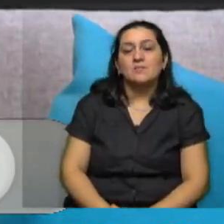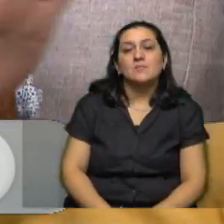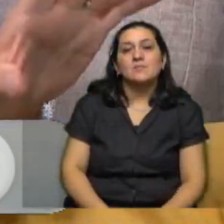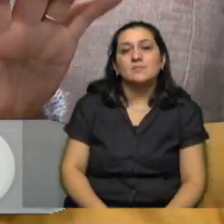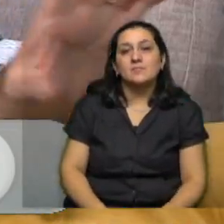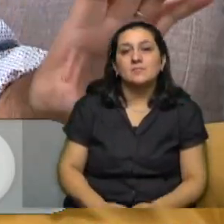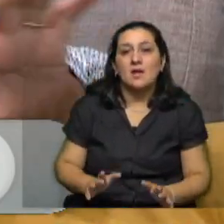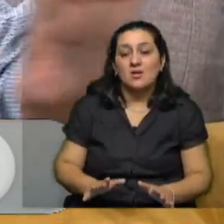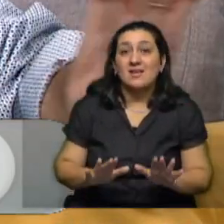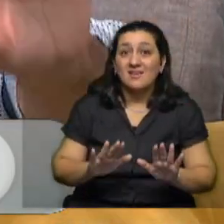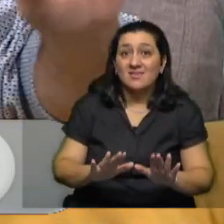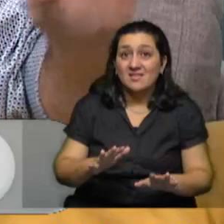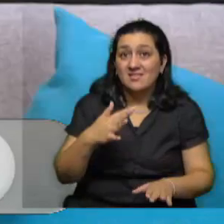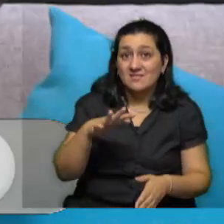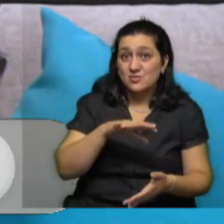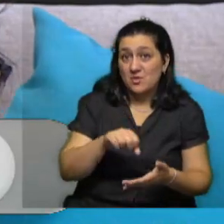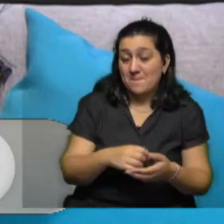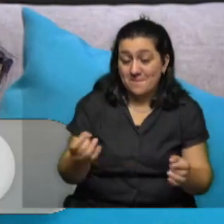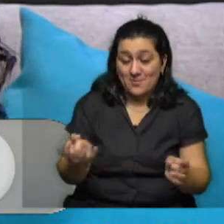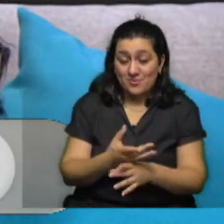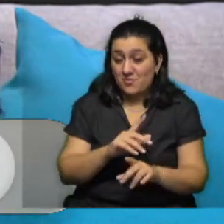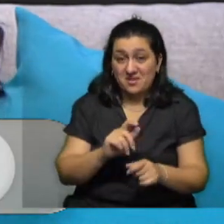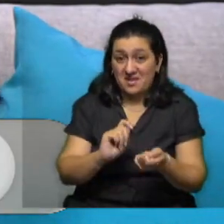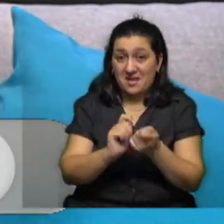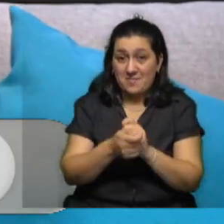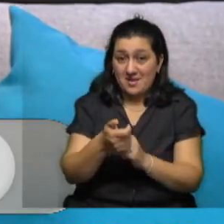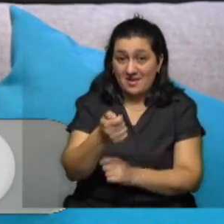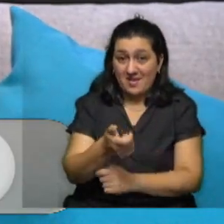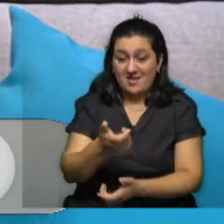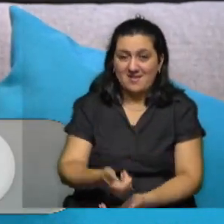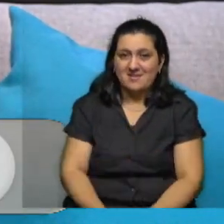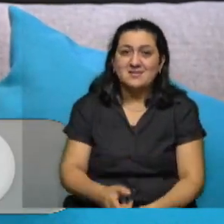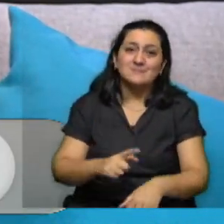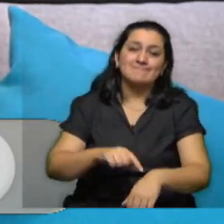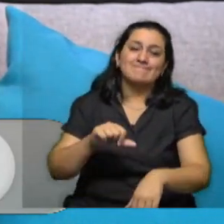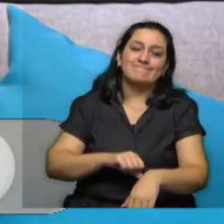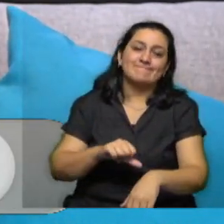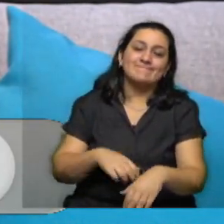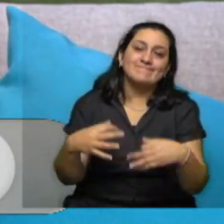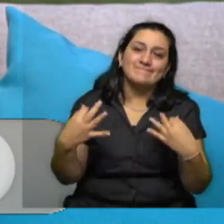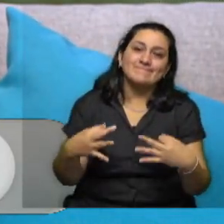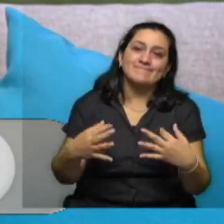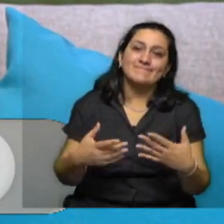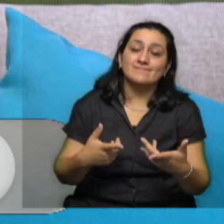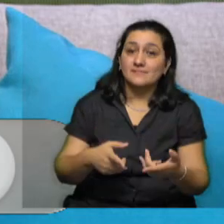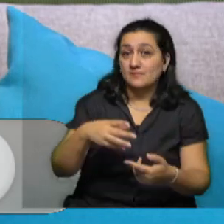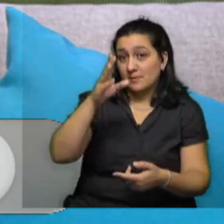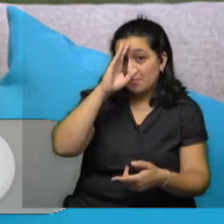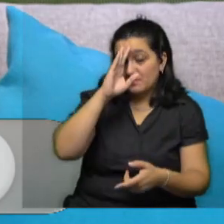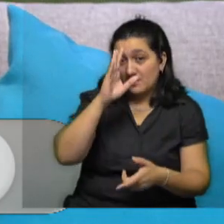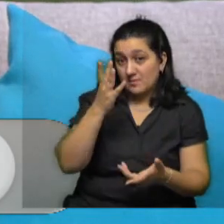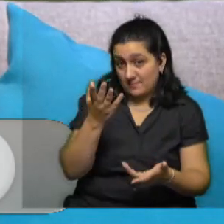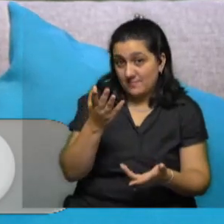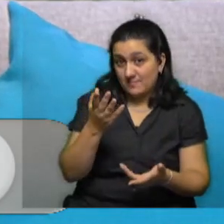La deja en TV Ciudad y ya queda pronto, ya no, queda hay que tocarla, digo, no hay que tocarla. Siempre nos queda corto el tiempo, Claudio, sí. De verdad, y es un aprendizaje para personas